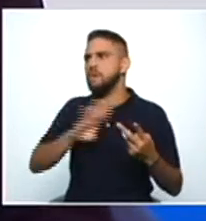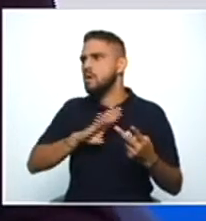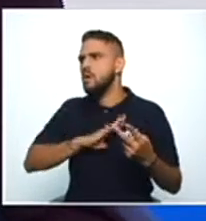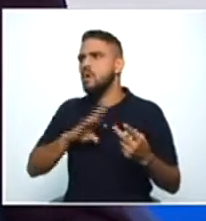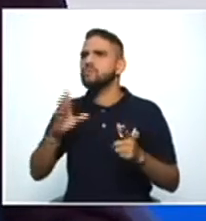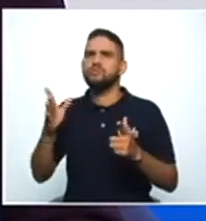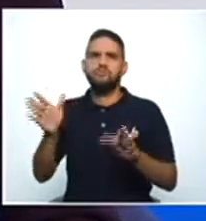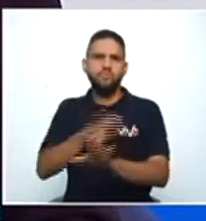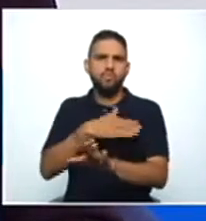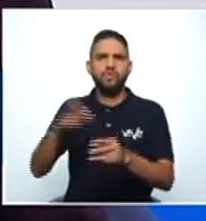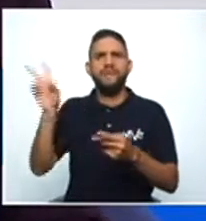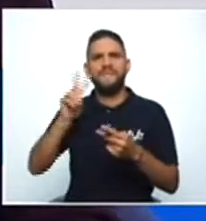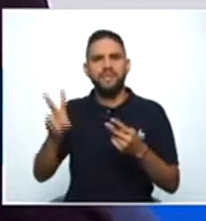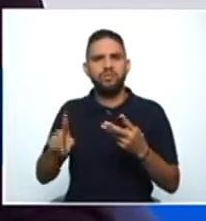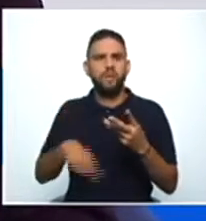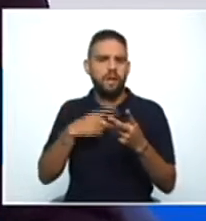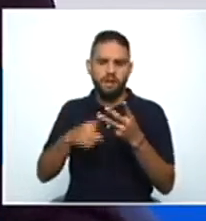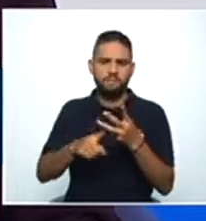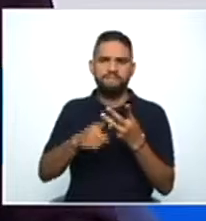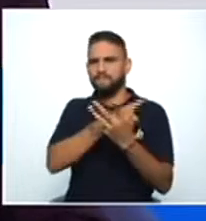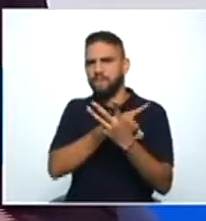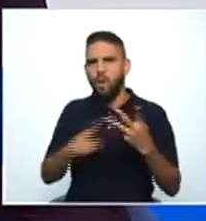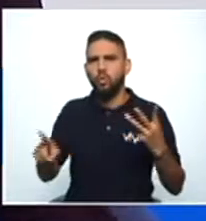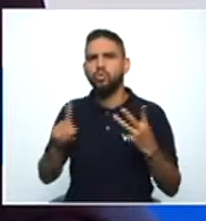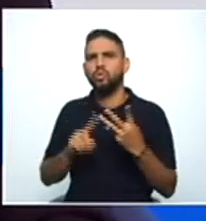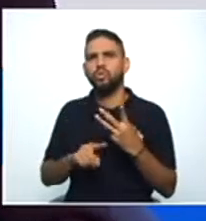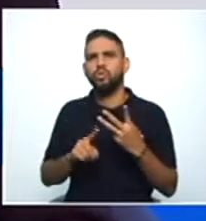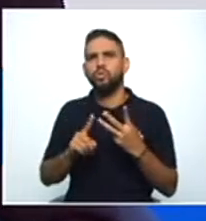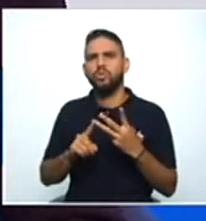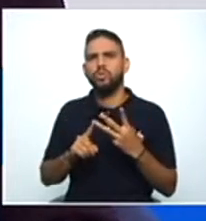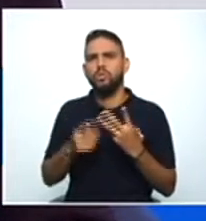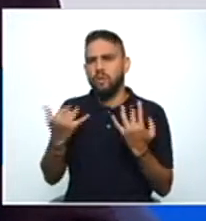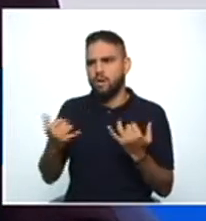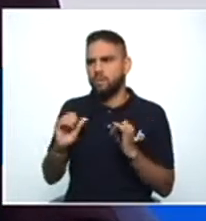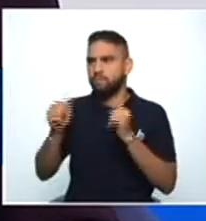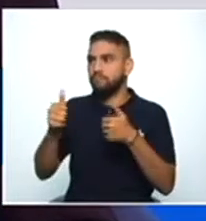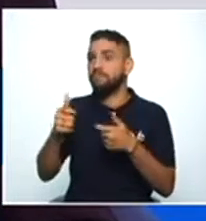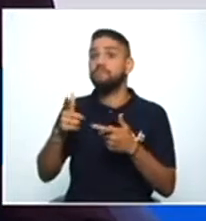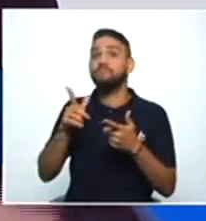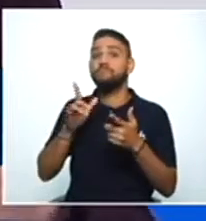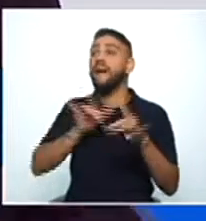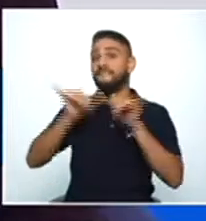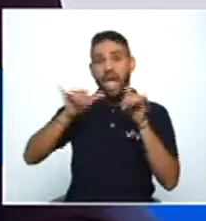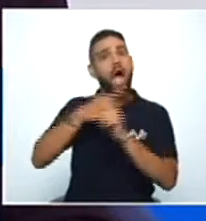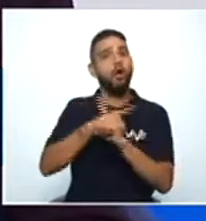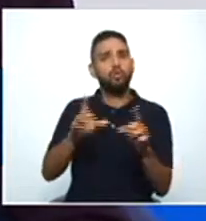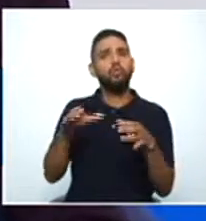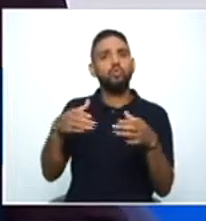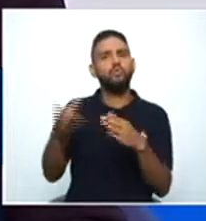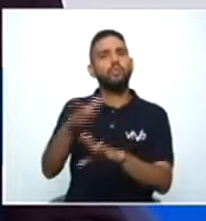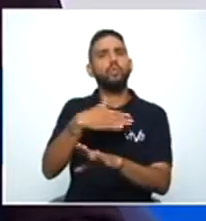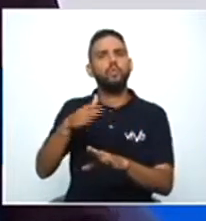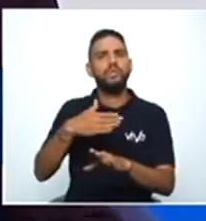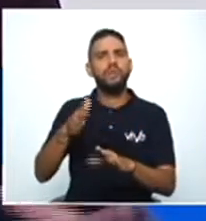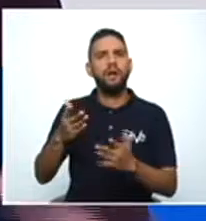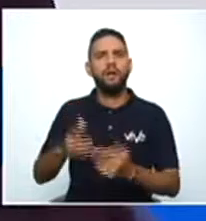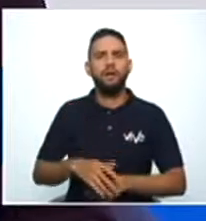la compañera vio ver y los pirados de esta agrupación de hecho vio ver se encuentra este momento de inglaterra va a estar realizando un concierto